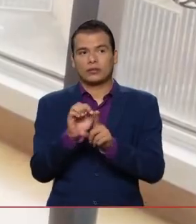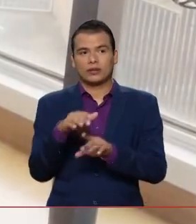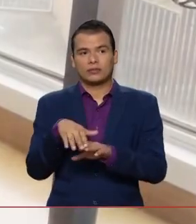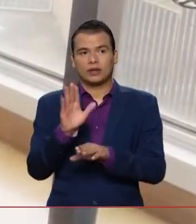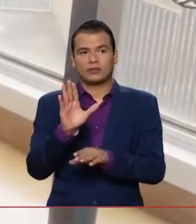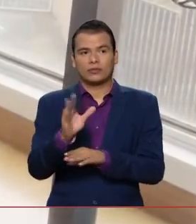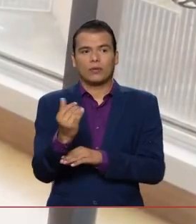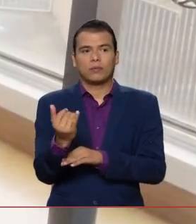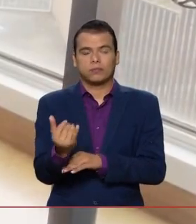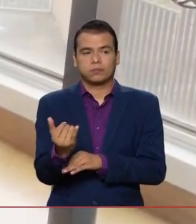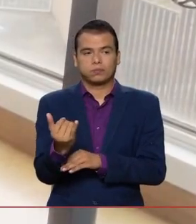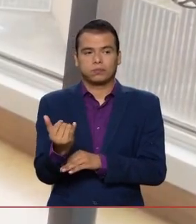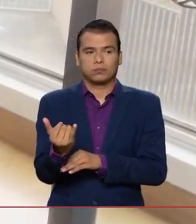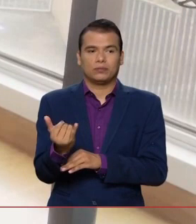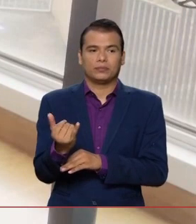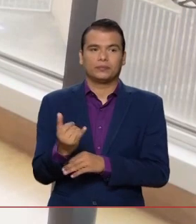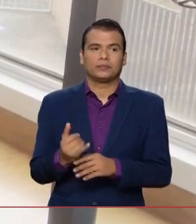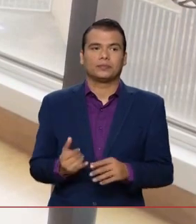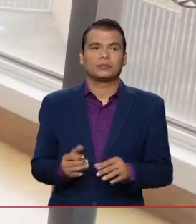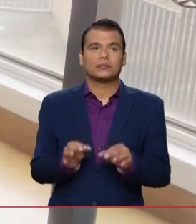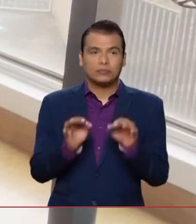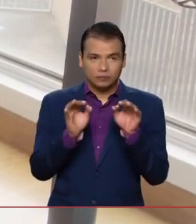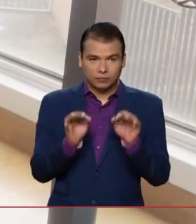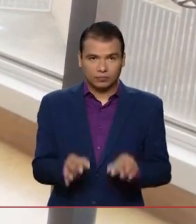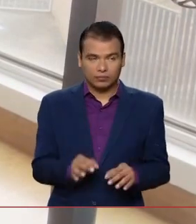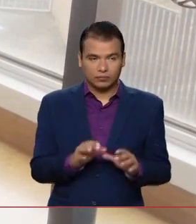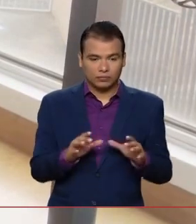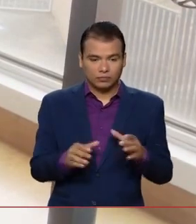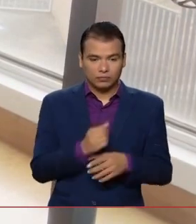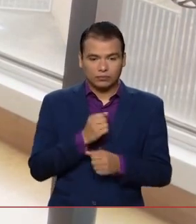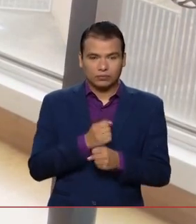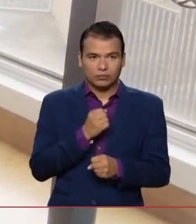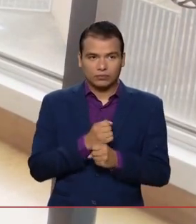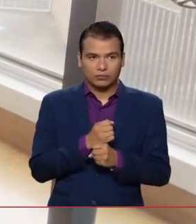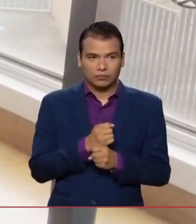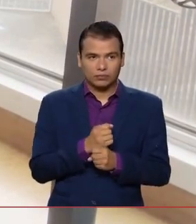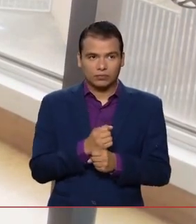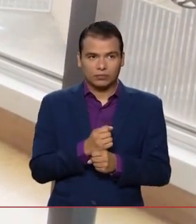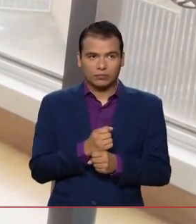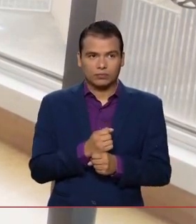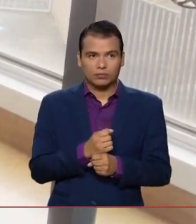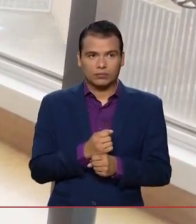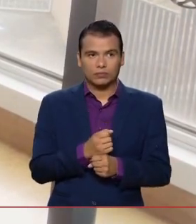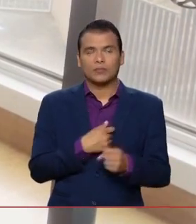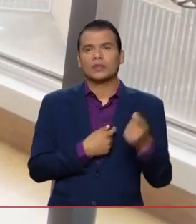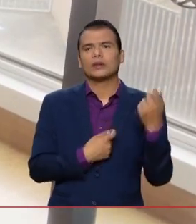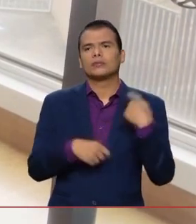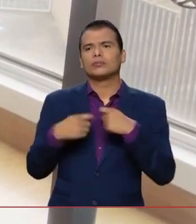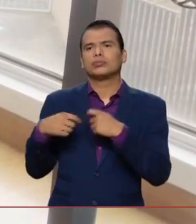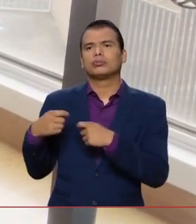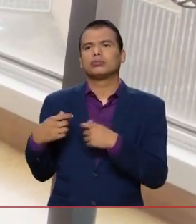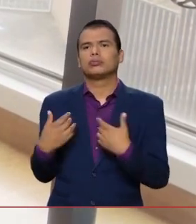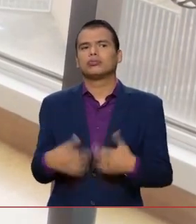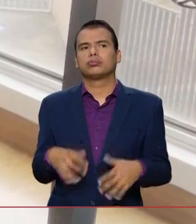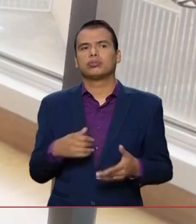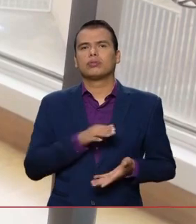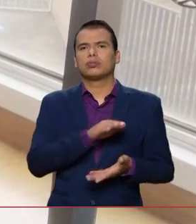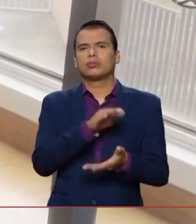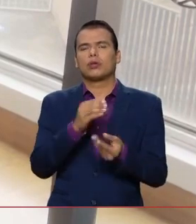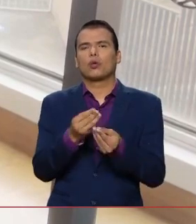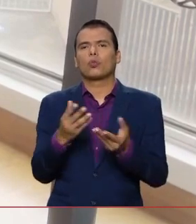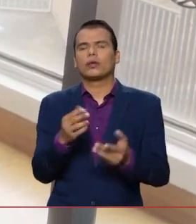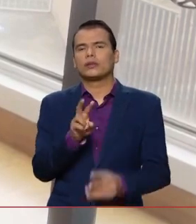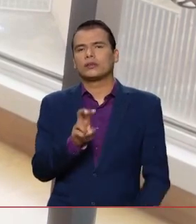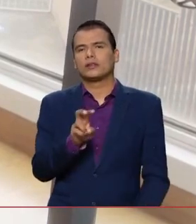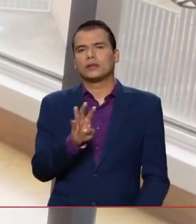cada compra en línea de los comerciantes fue de $110,000 durante el año y realizaron 74,000 envíos por internet,